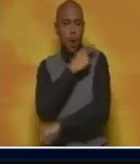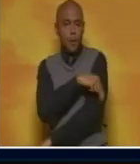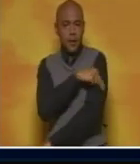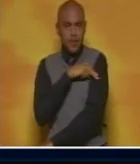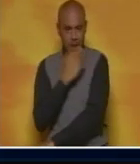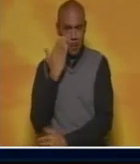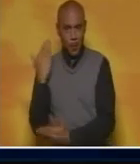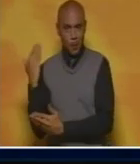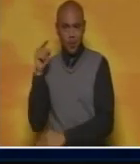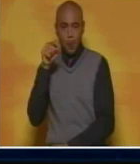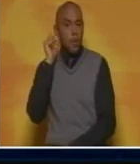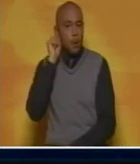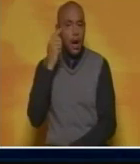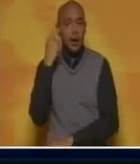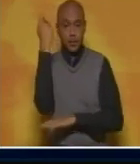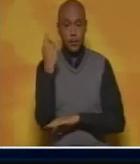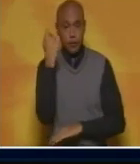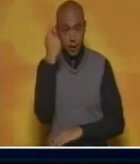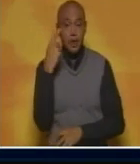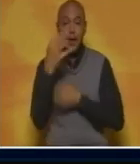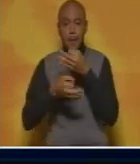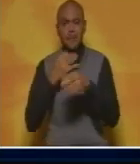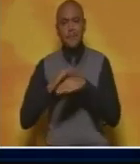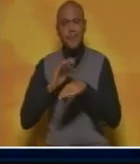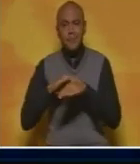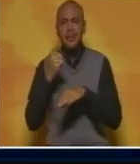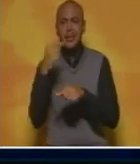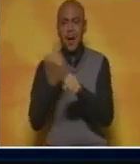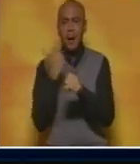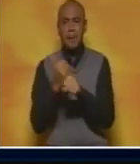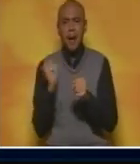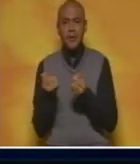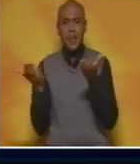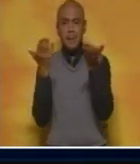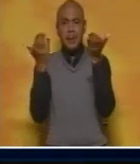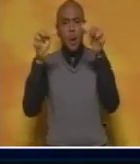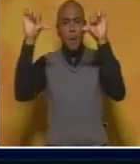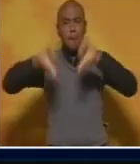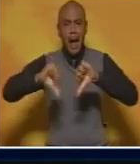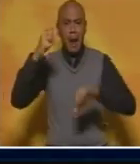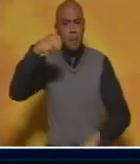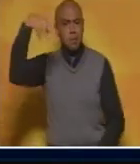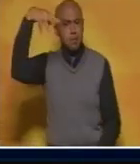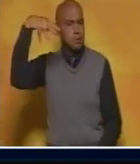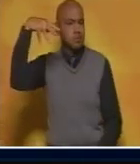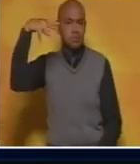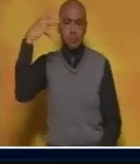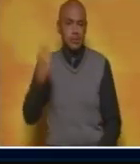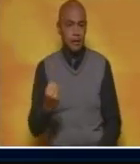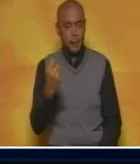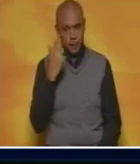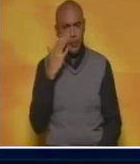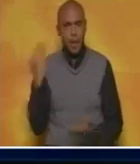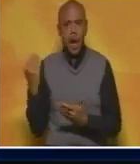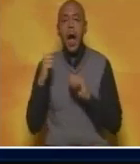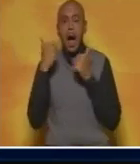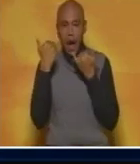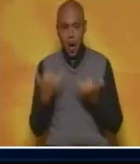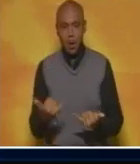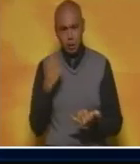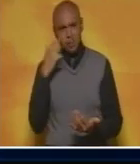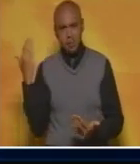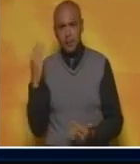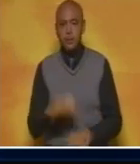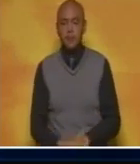se agudiza, al igual que el mal funcionamiento de los servicios públicos en los centros de salud. A continuación, parte de lo que